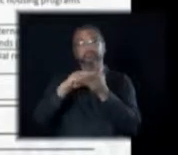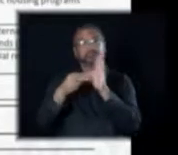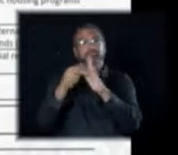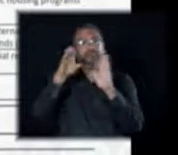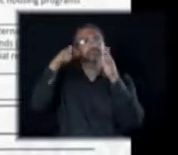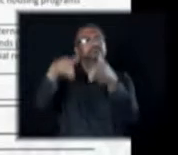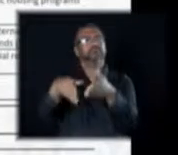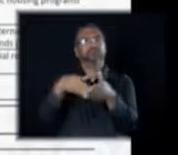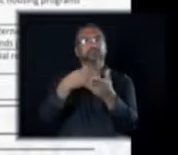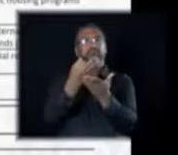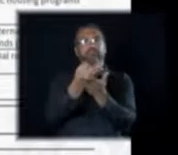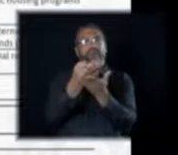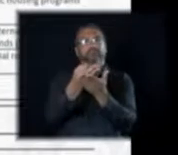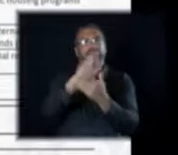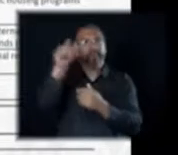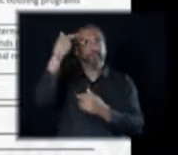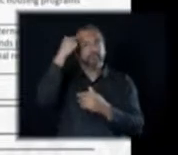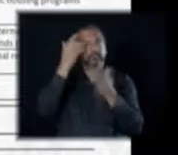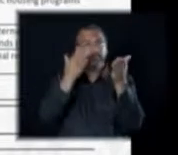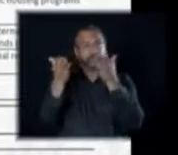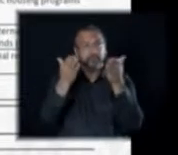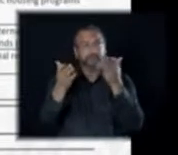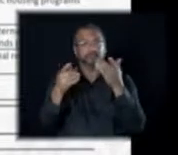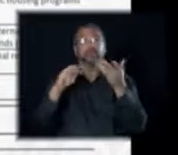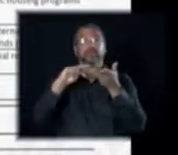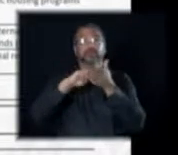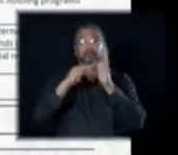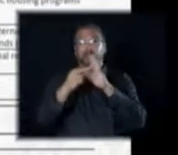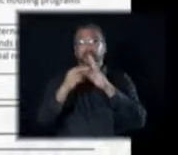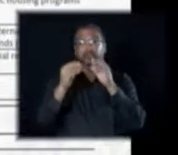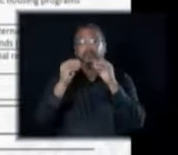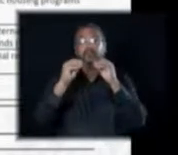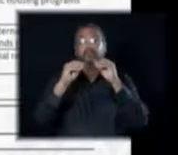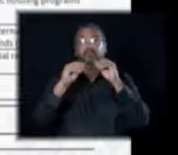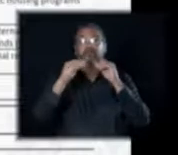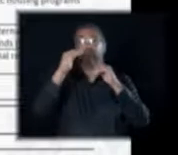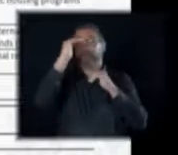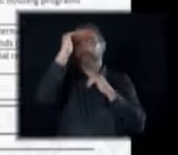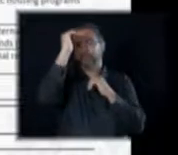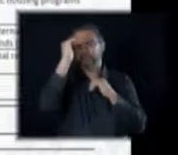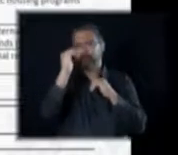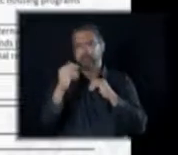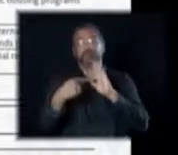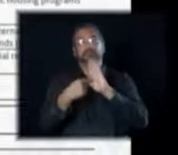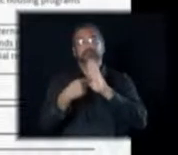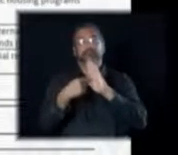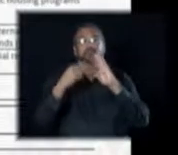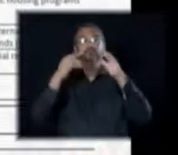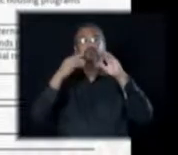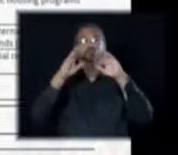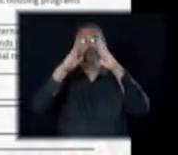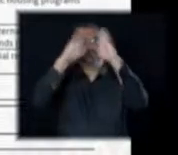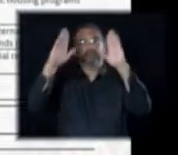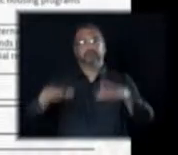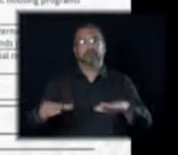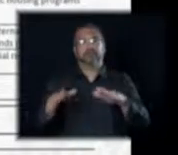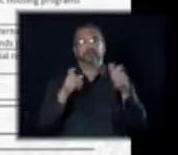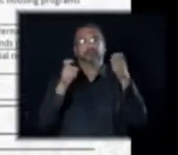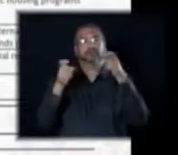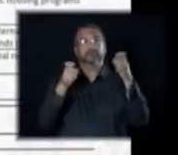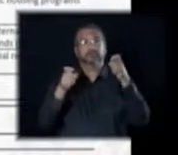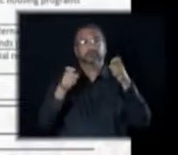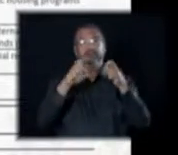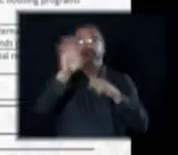830 mil millones, son para servicios específicos del gobierno. Las cuentas más grandes es la de la Administración Pública de